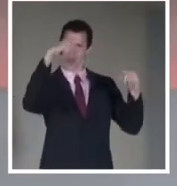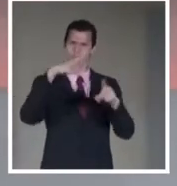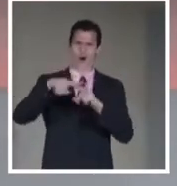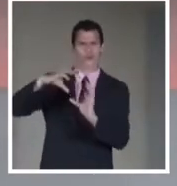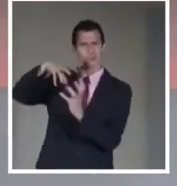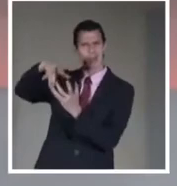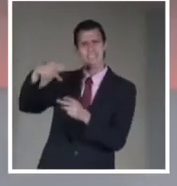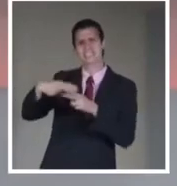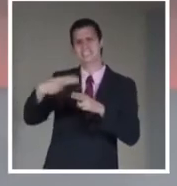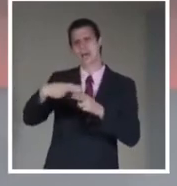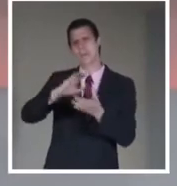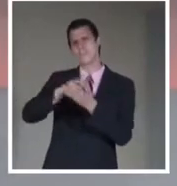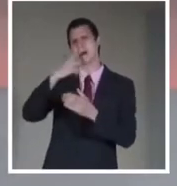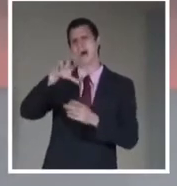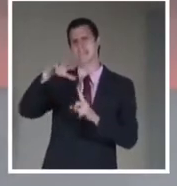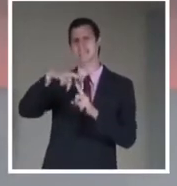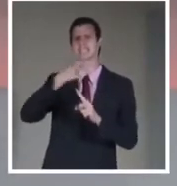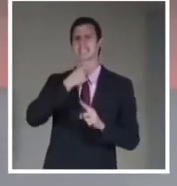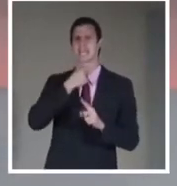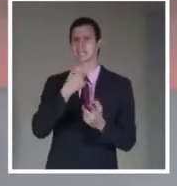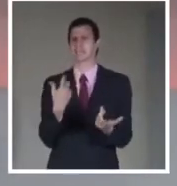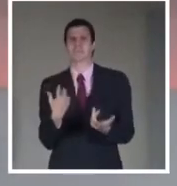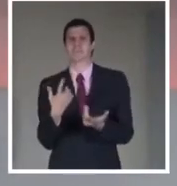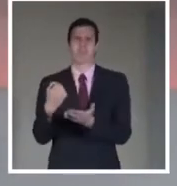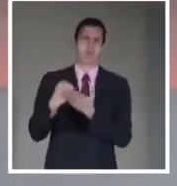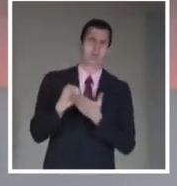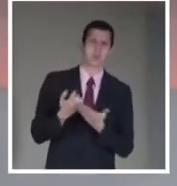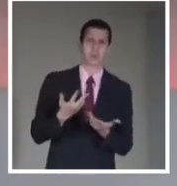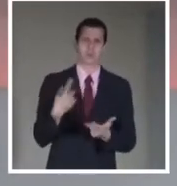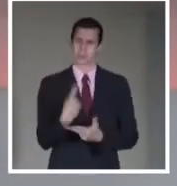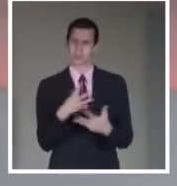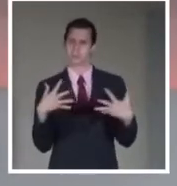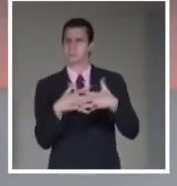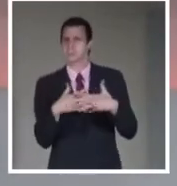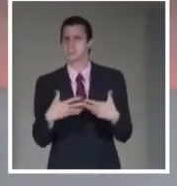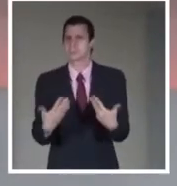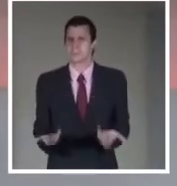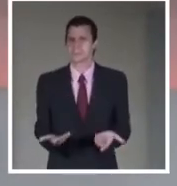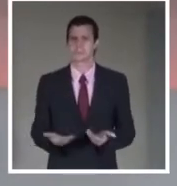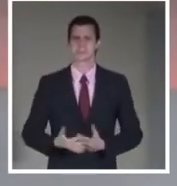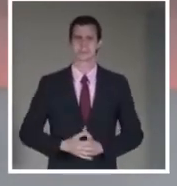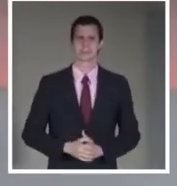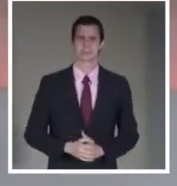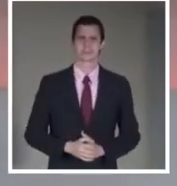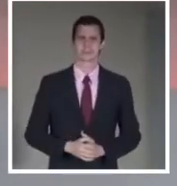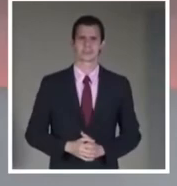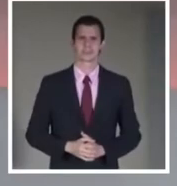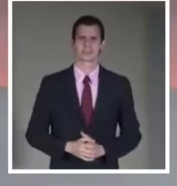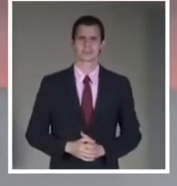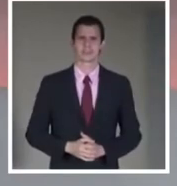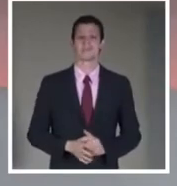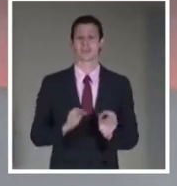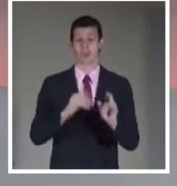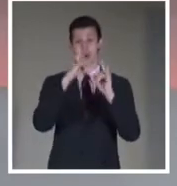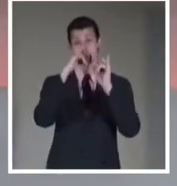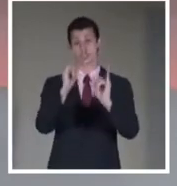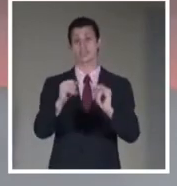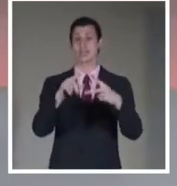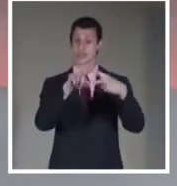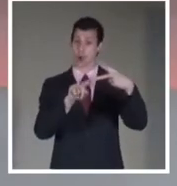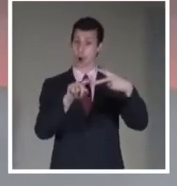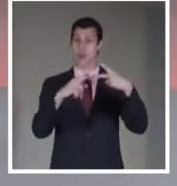específicas y precisamente dos noticias que tienen no tienen que ver con esto se enlazan y hoy quiero